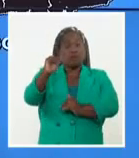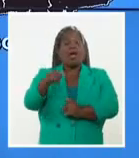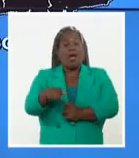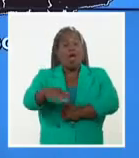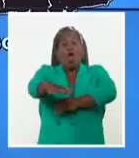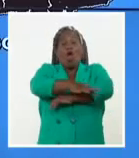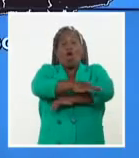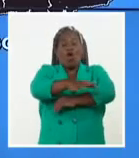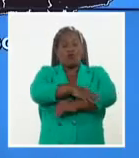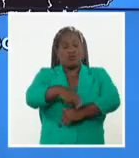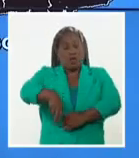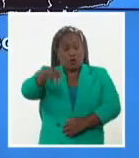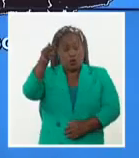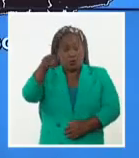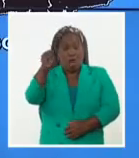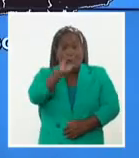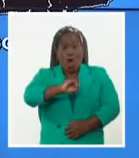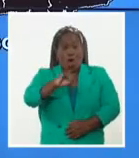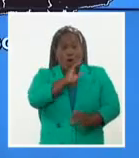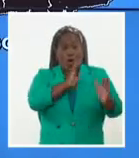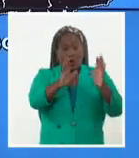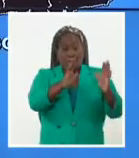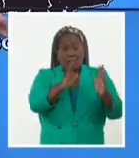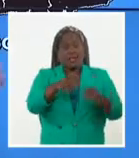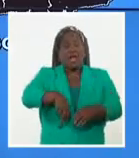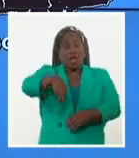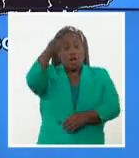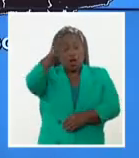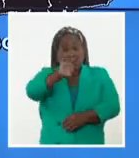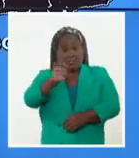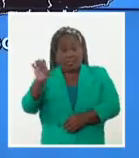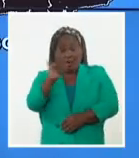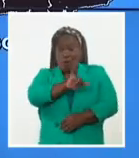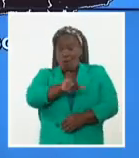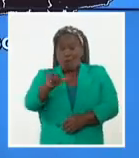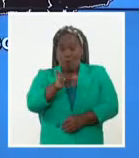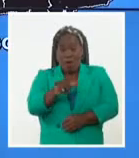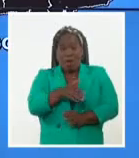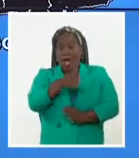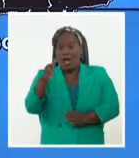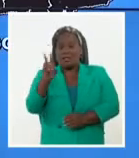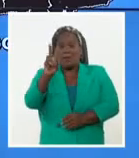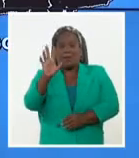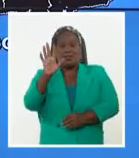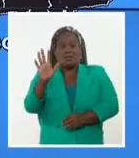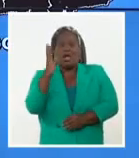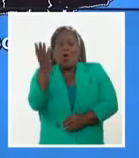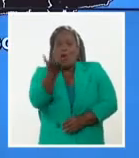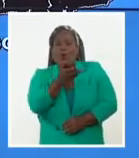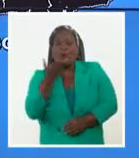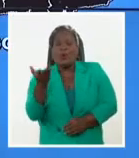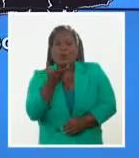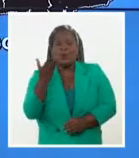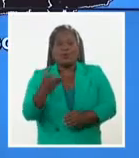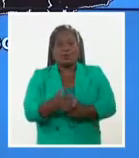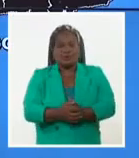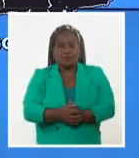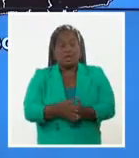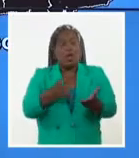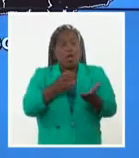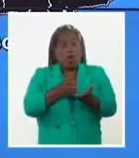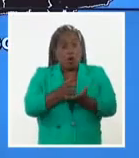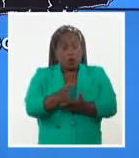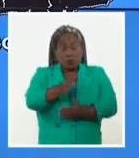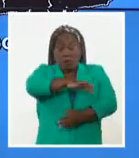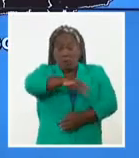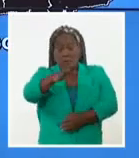norte. En la región oriental también serán del nordeste, pero solo hasta los 25 kilómetros por hora. De esta manera van a continuar las marejadas